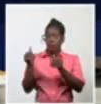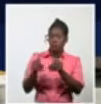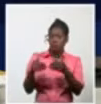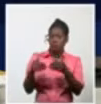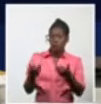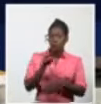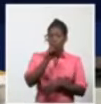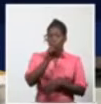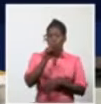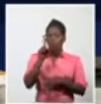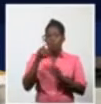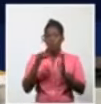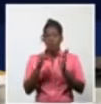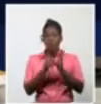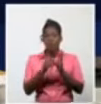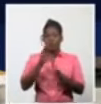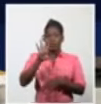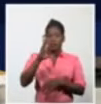11.530, de los cuales